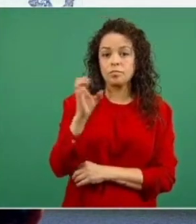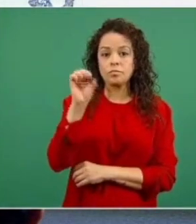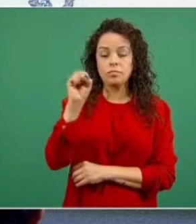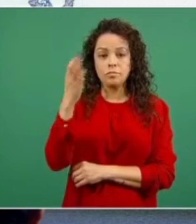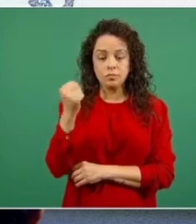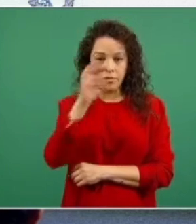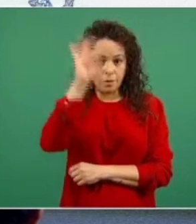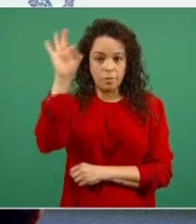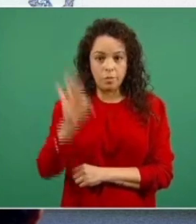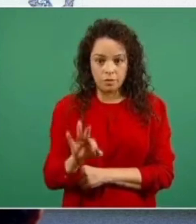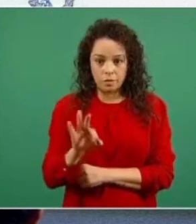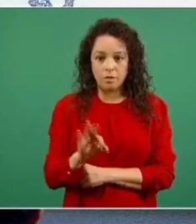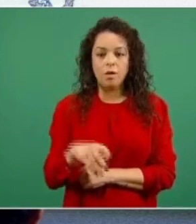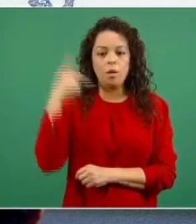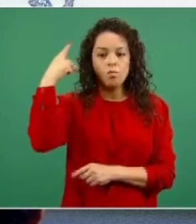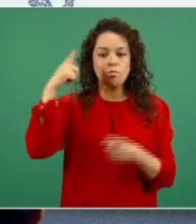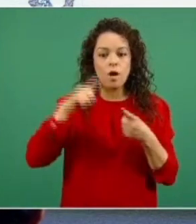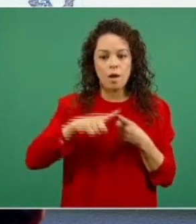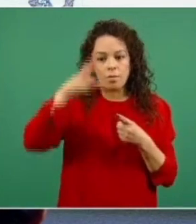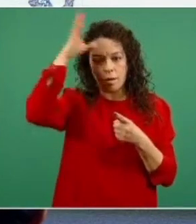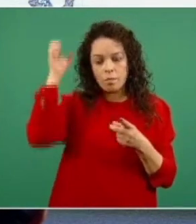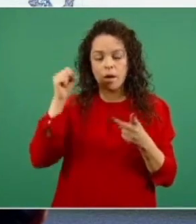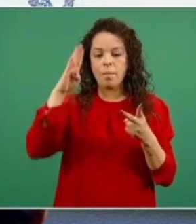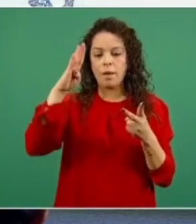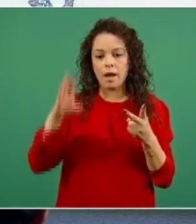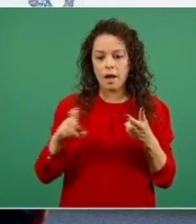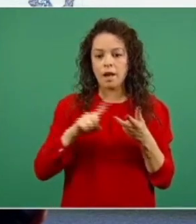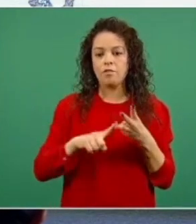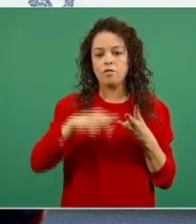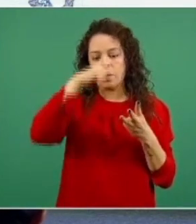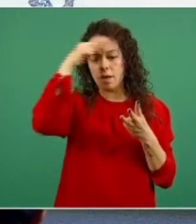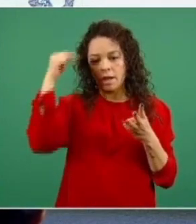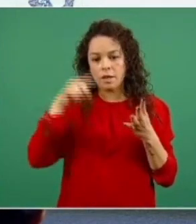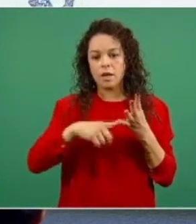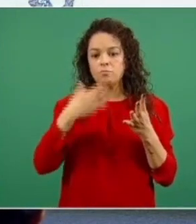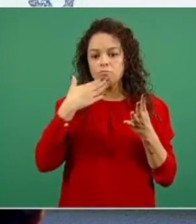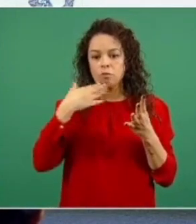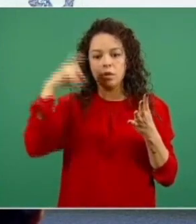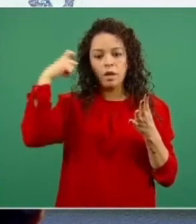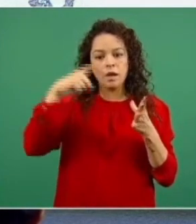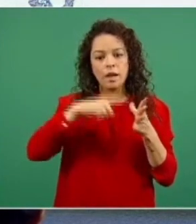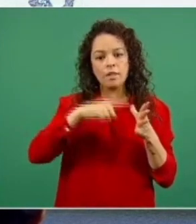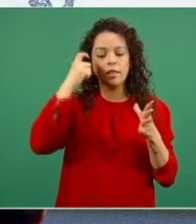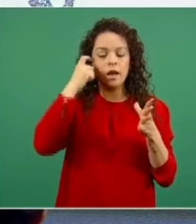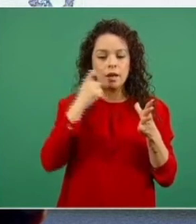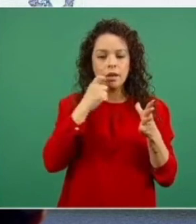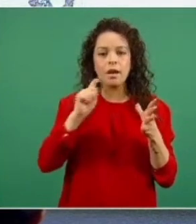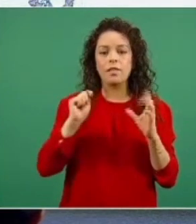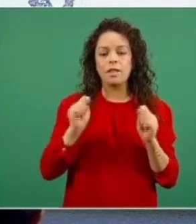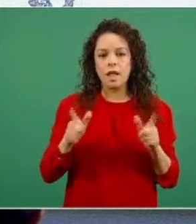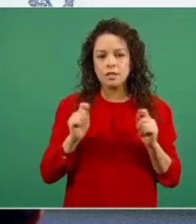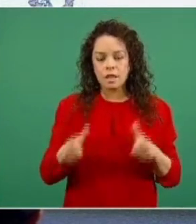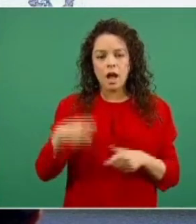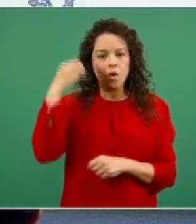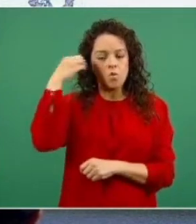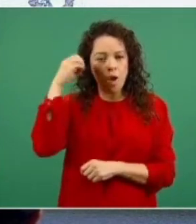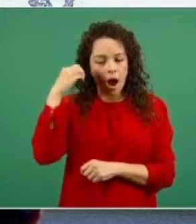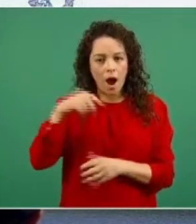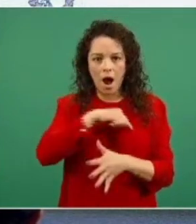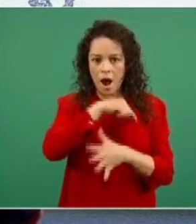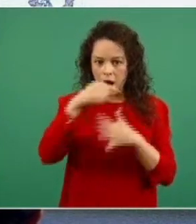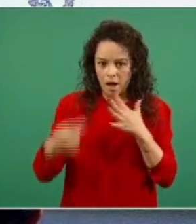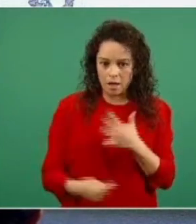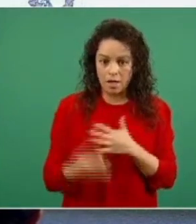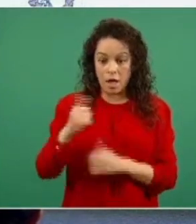son Puebla, Morelos, Baja California, Nayarit, Sonora, Querétaro, Guerrero, Tlaxcala y Oaxaca, y el resto de